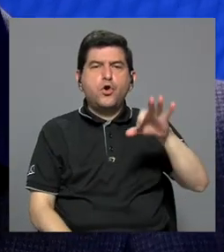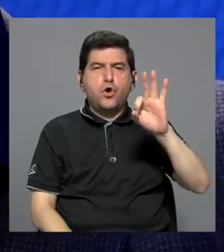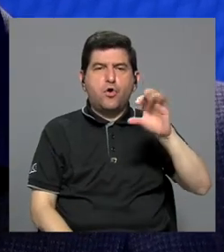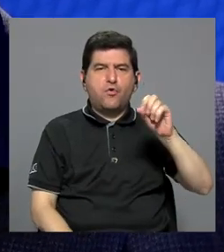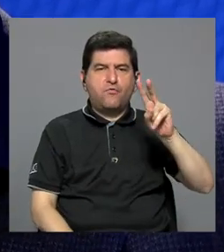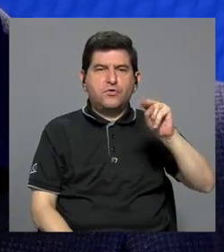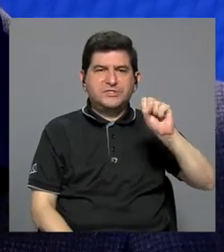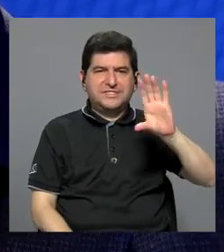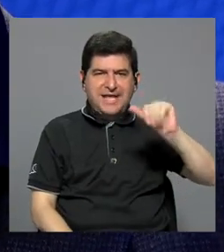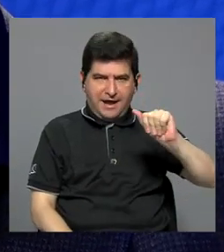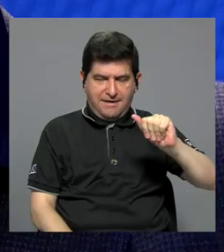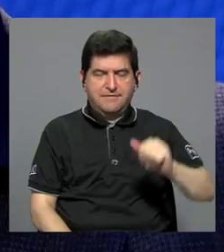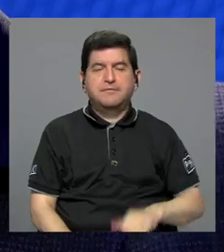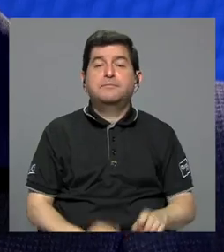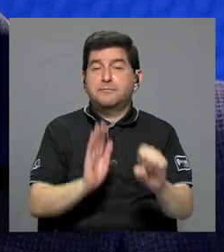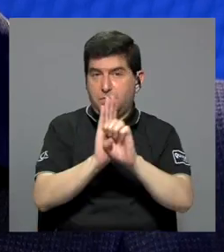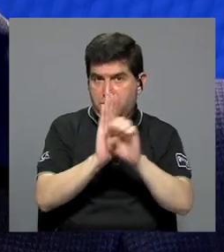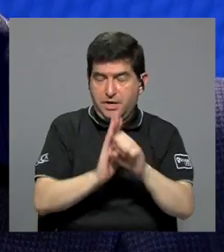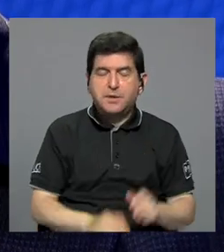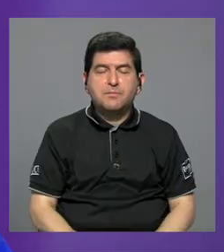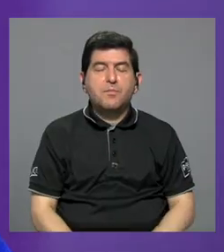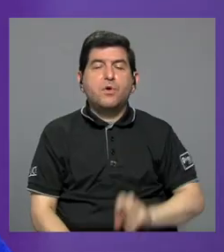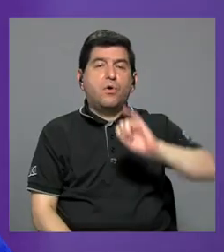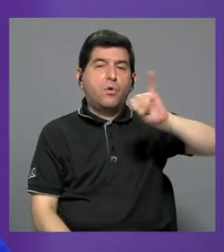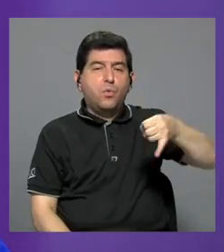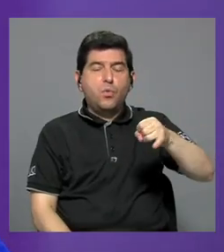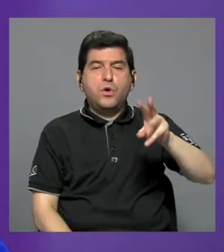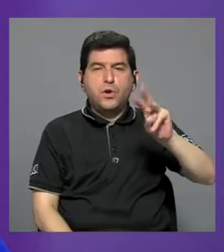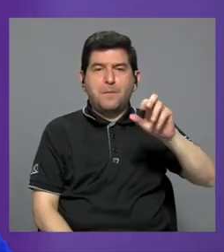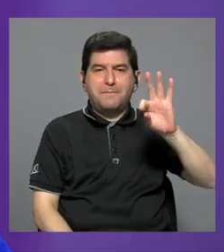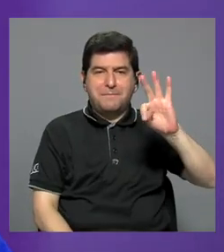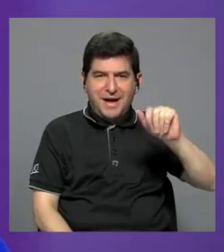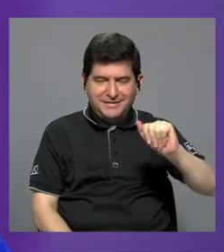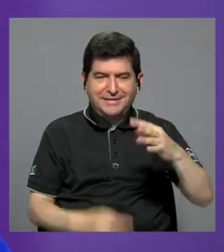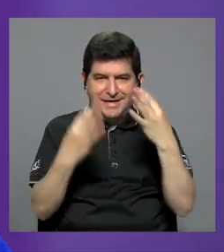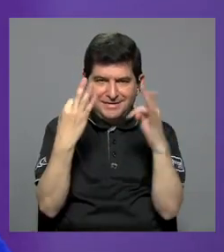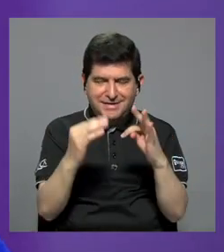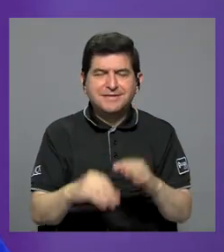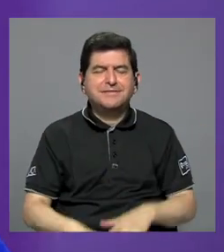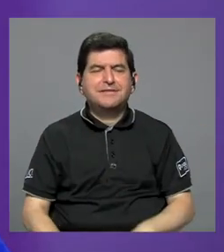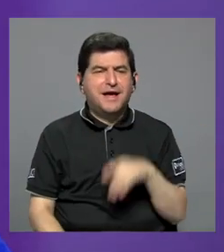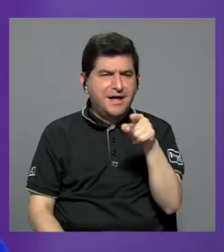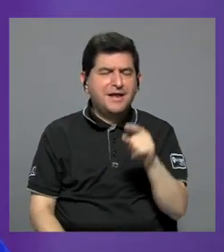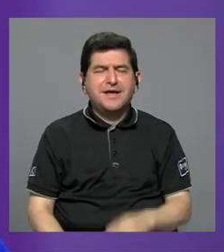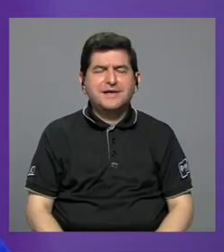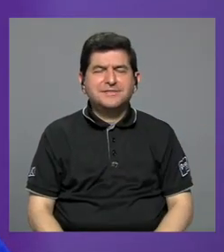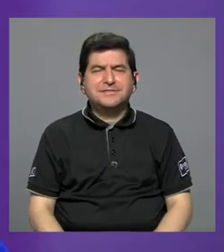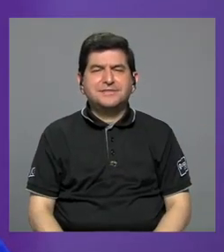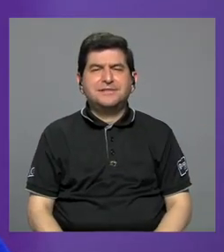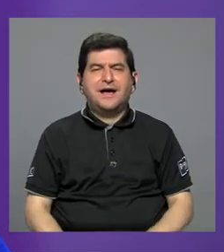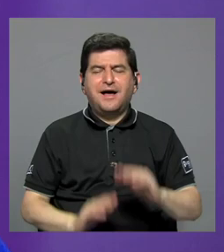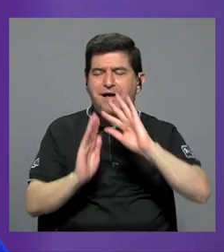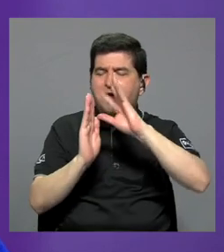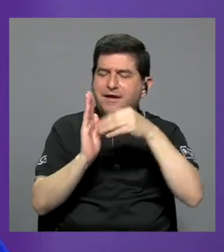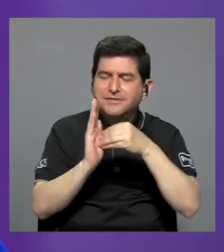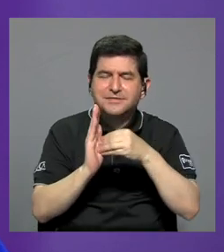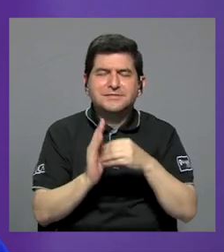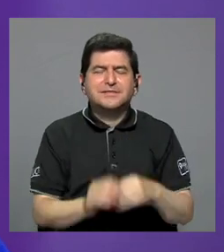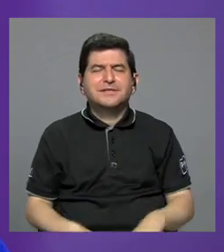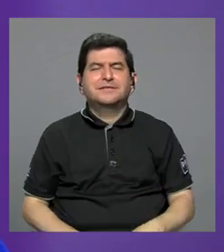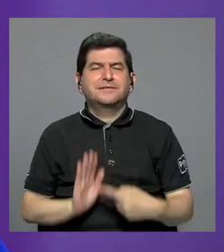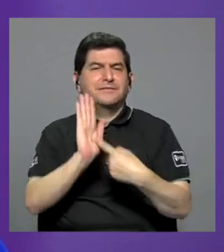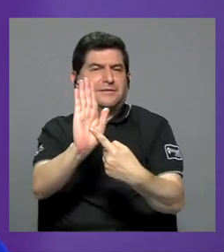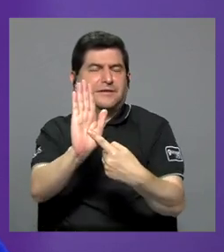u otros, ¿no? Julio Mata, por ejemplo, trataron de poner en diálogo estas estéticas con